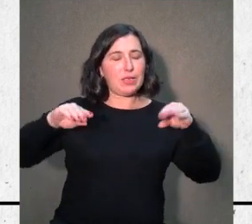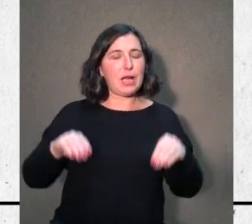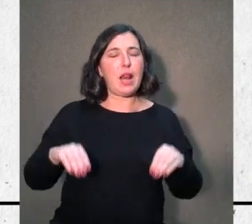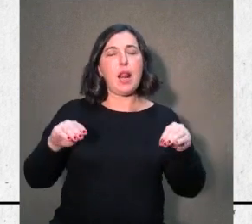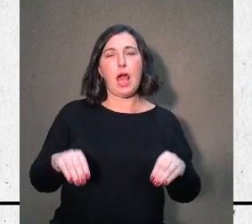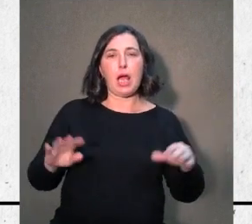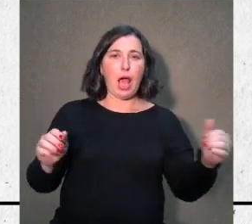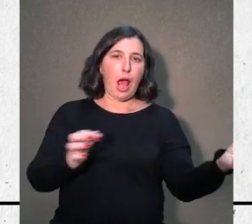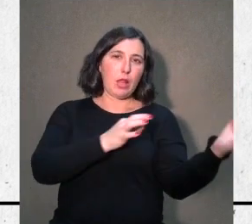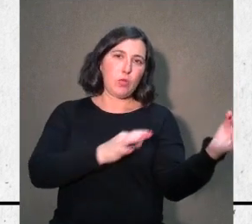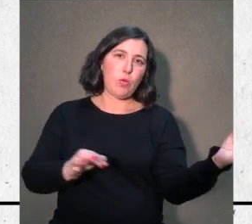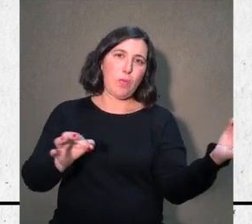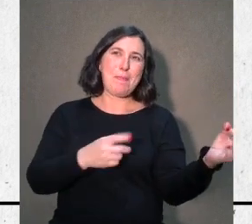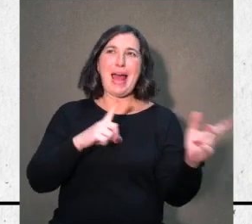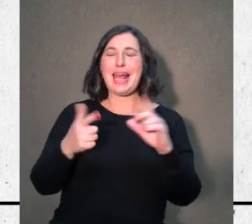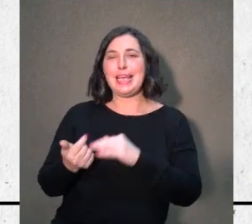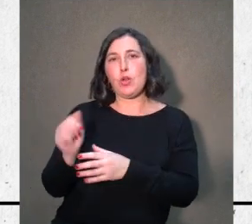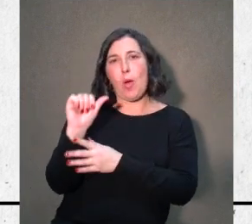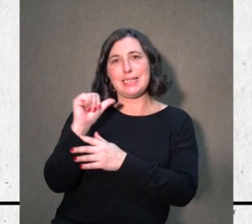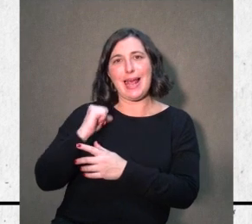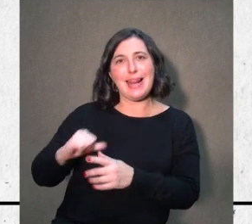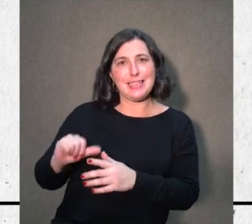generar lesiones, y creo